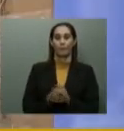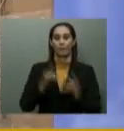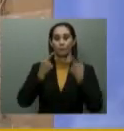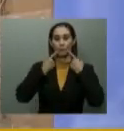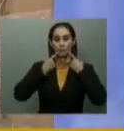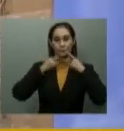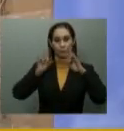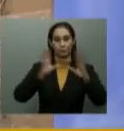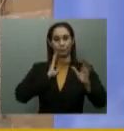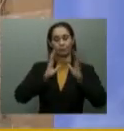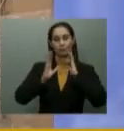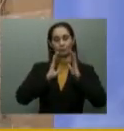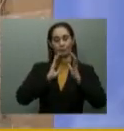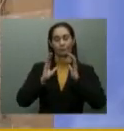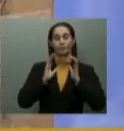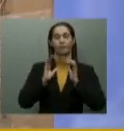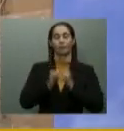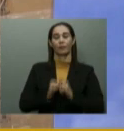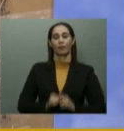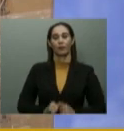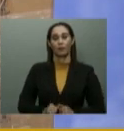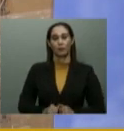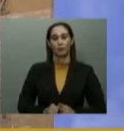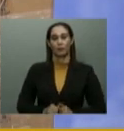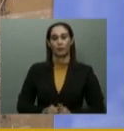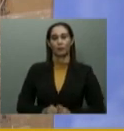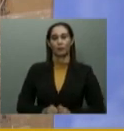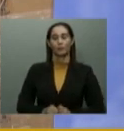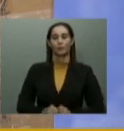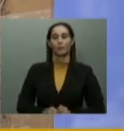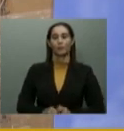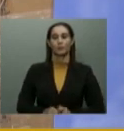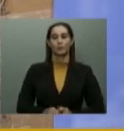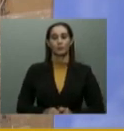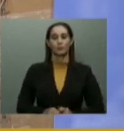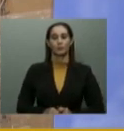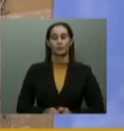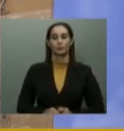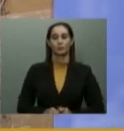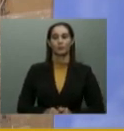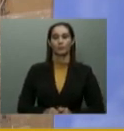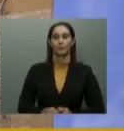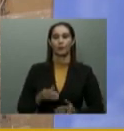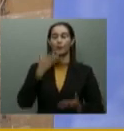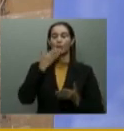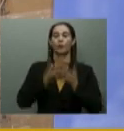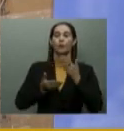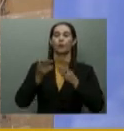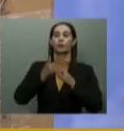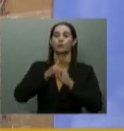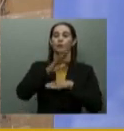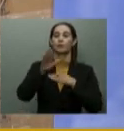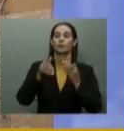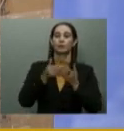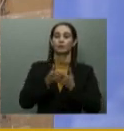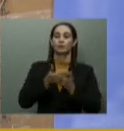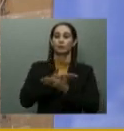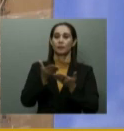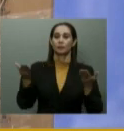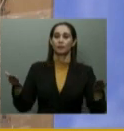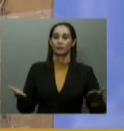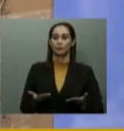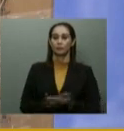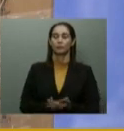la transmisión la transmisión en vivo de los hechos de lo que está sucediendo